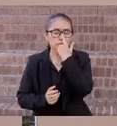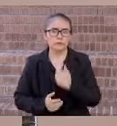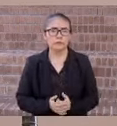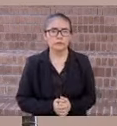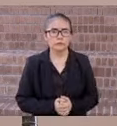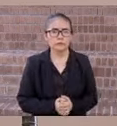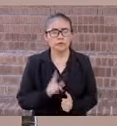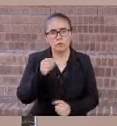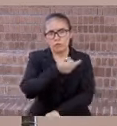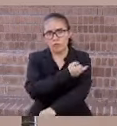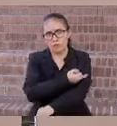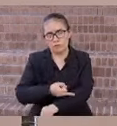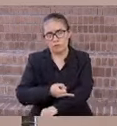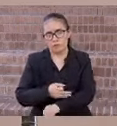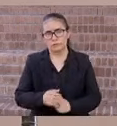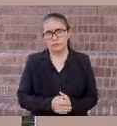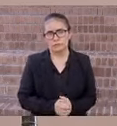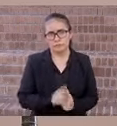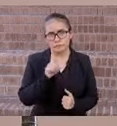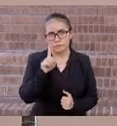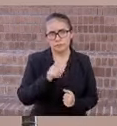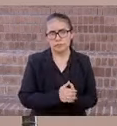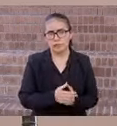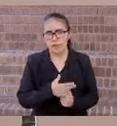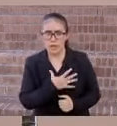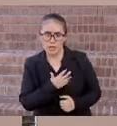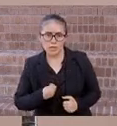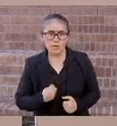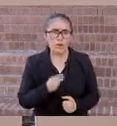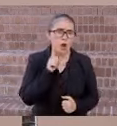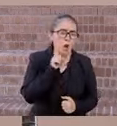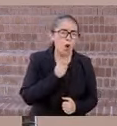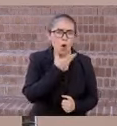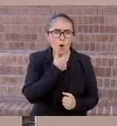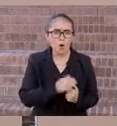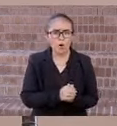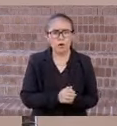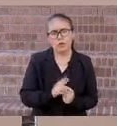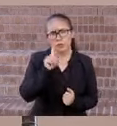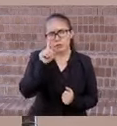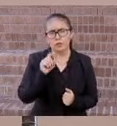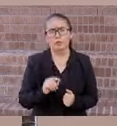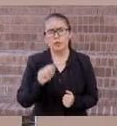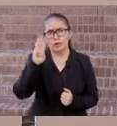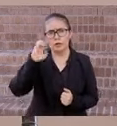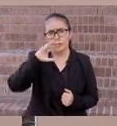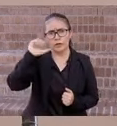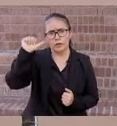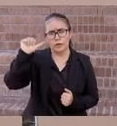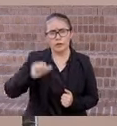un familiar una hija un hijo tiene una beca